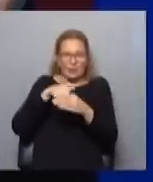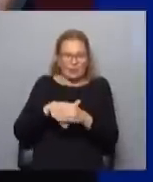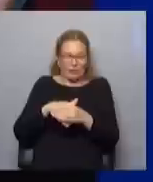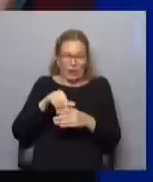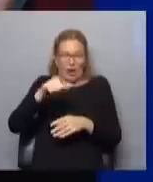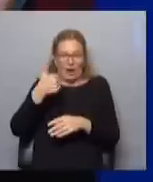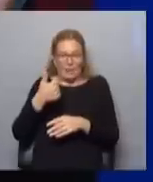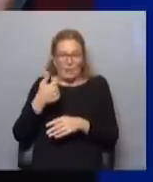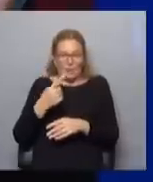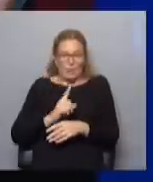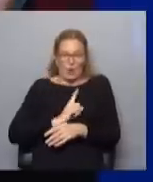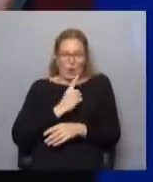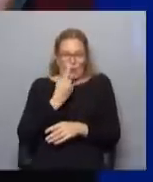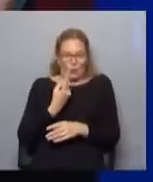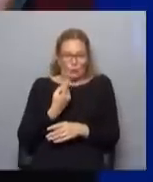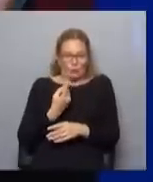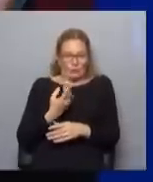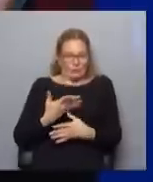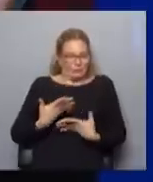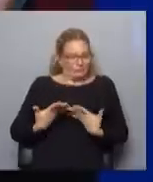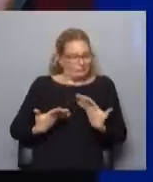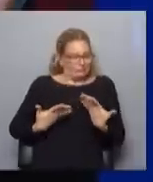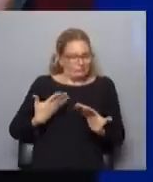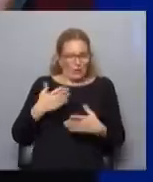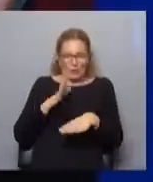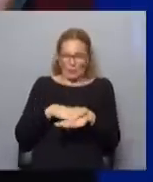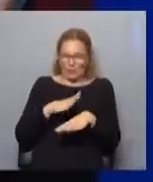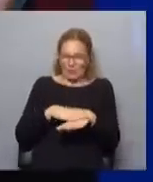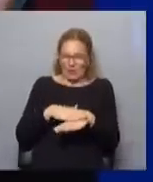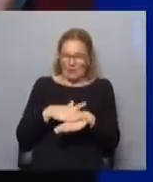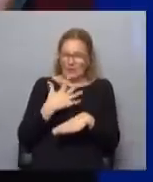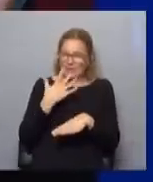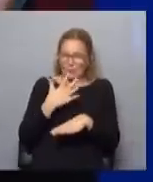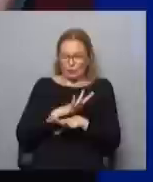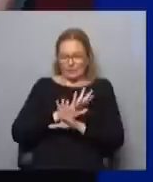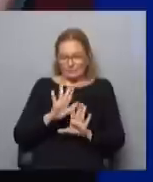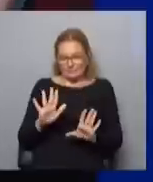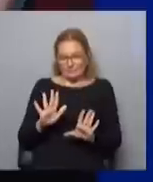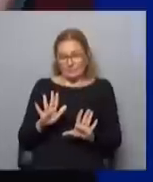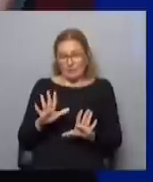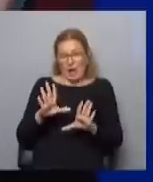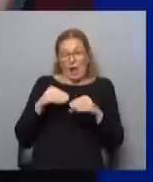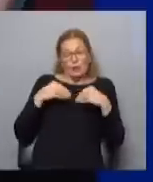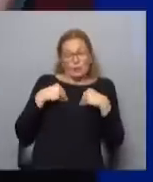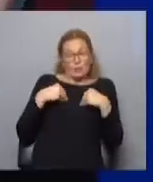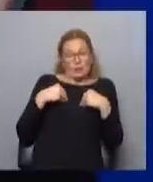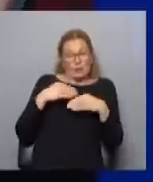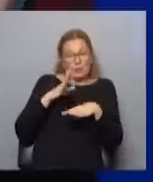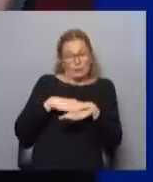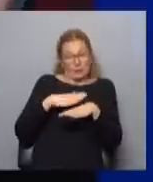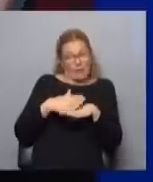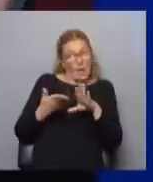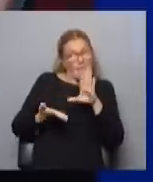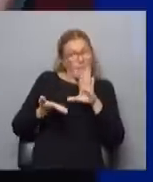es un privilegio es un honor es una responsabilidad maravillosa asumir responsabilidades de mayor nivel